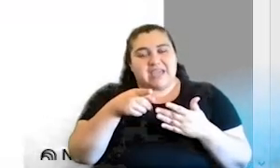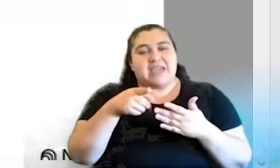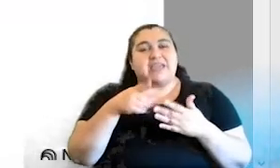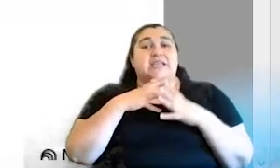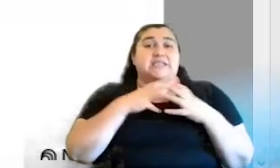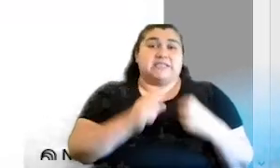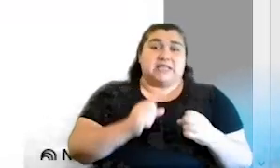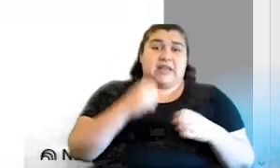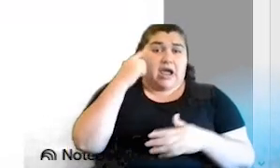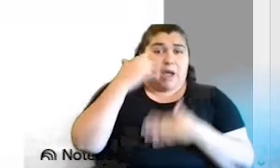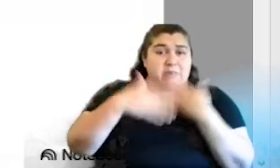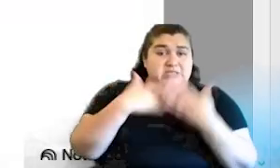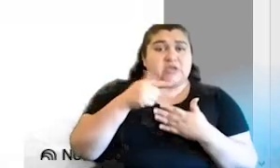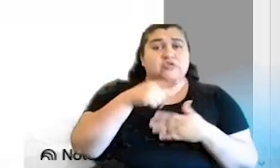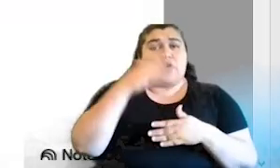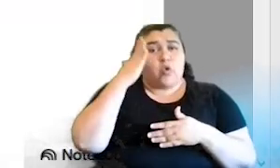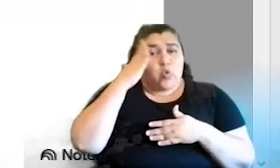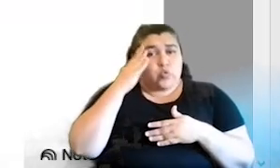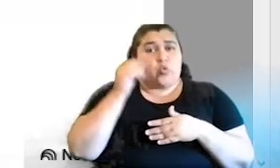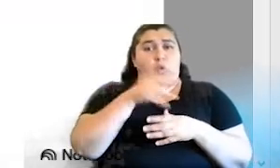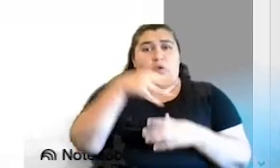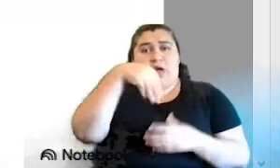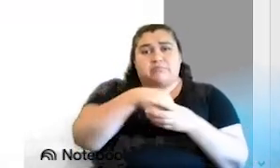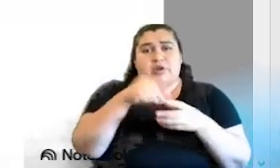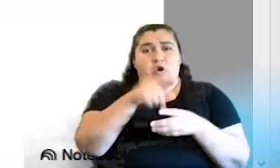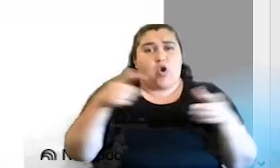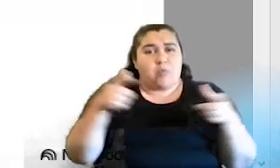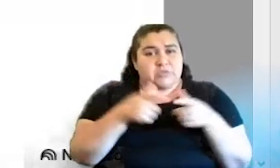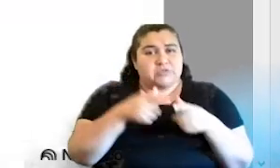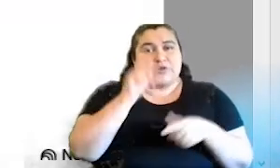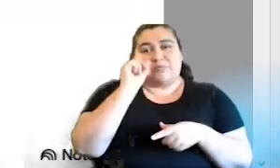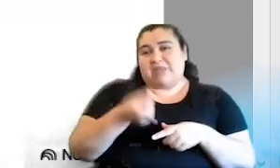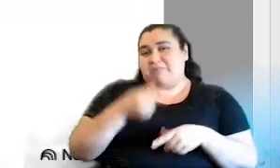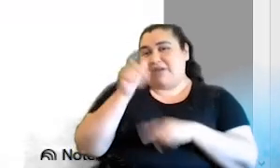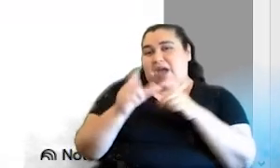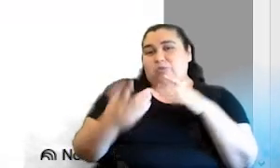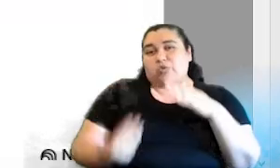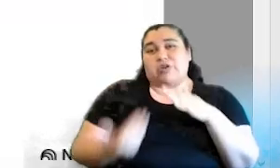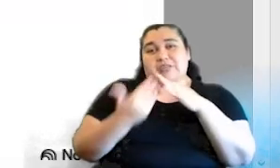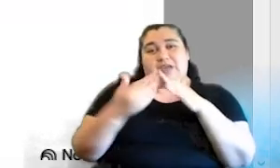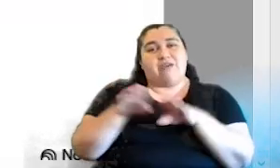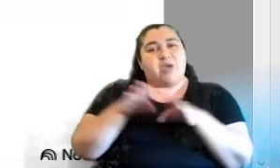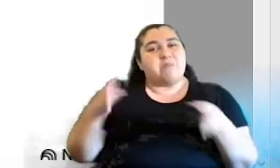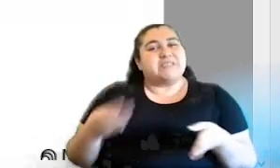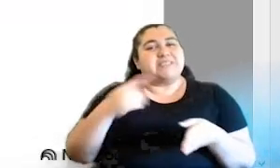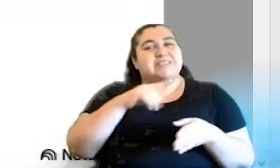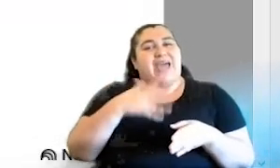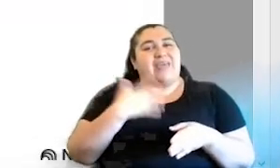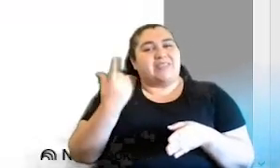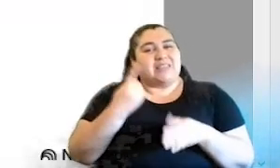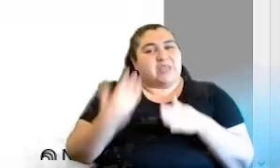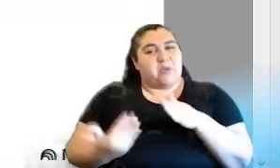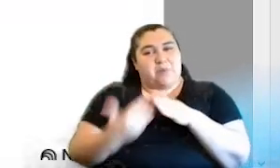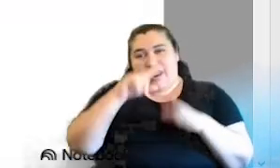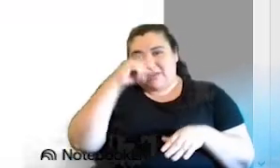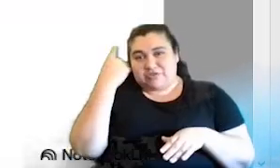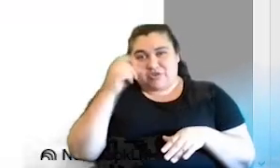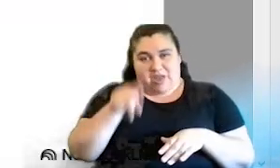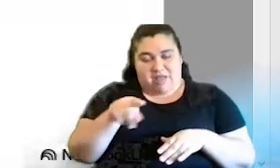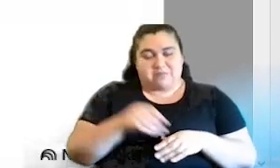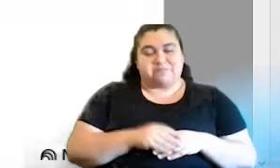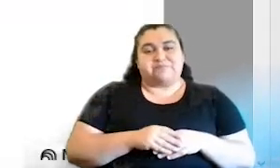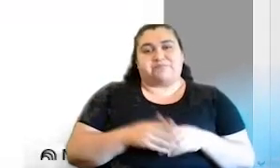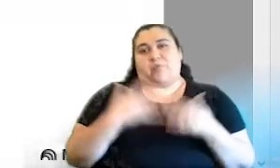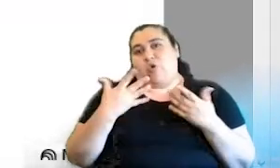Secretaría de Capacitación y Cultura y a todos sus integrantes, sino también a las autoridades de la Mesa Directiva Nacional y en particular, por supuesto,